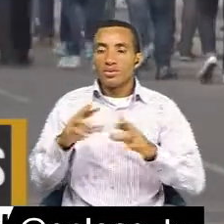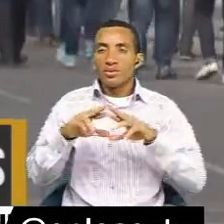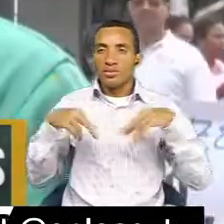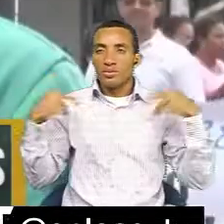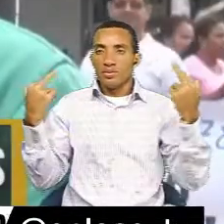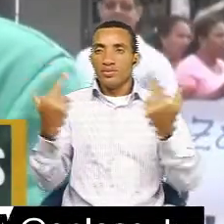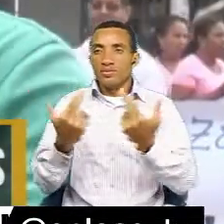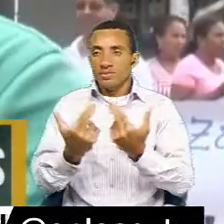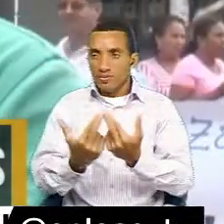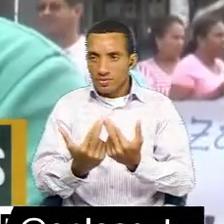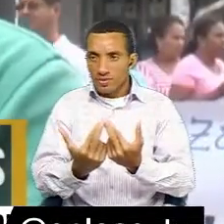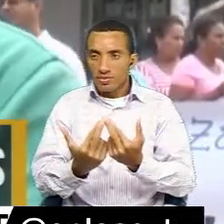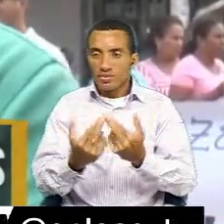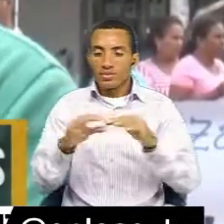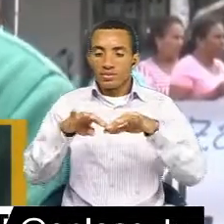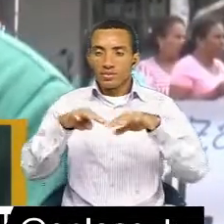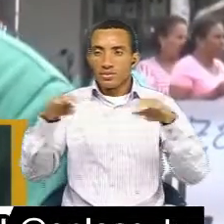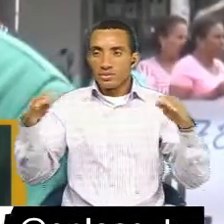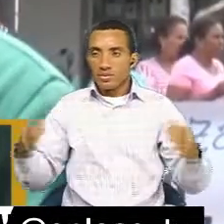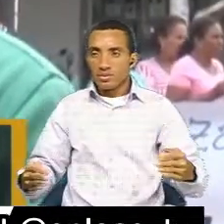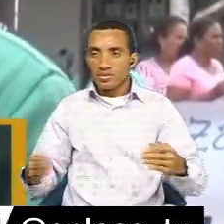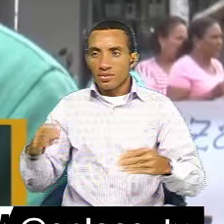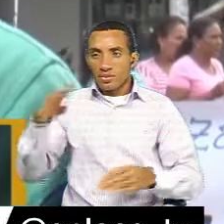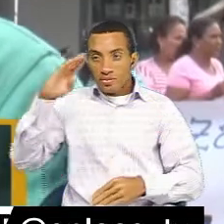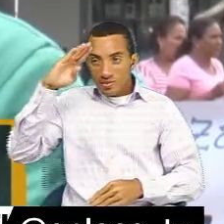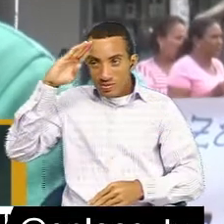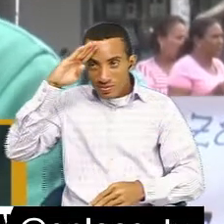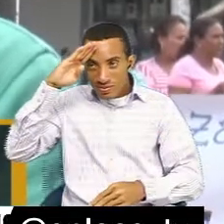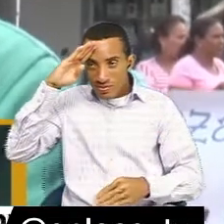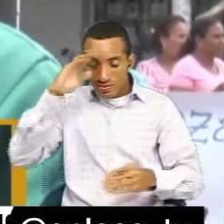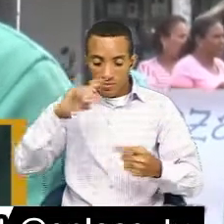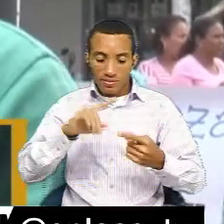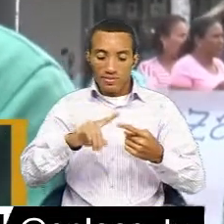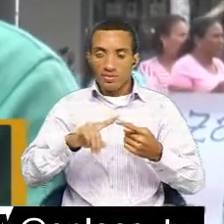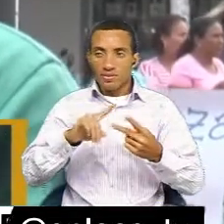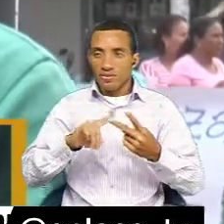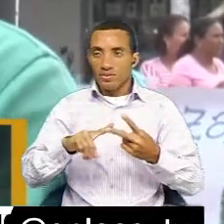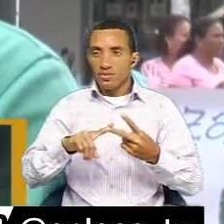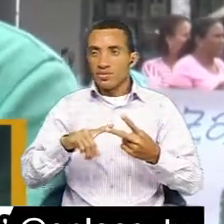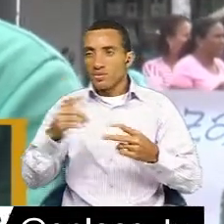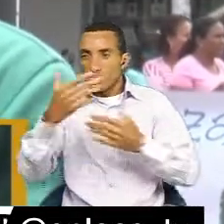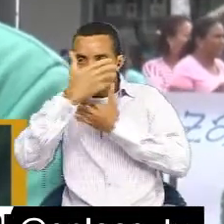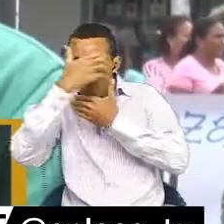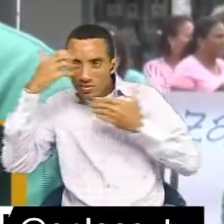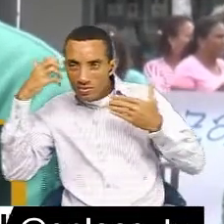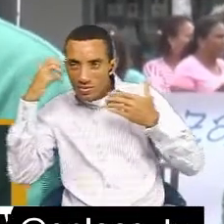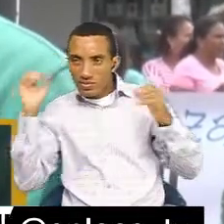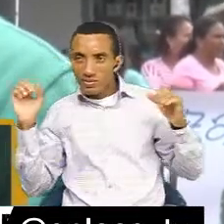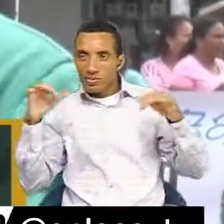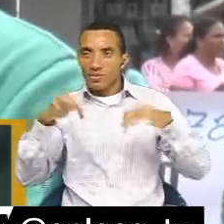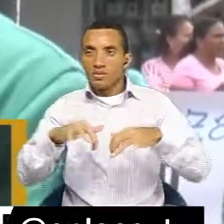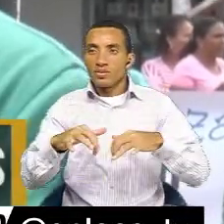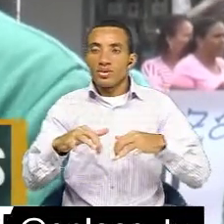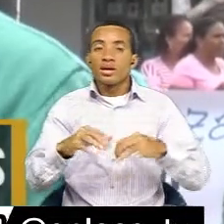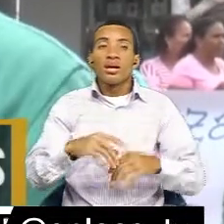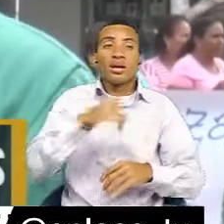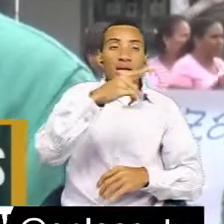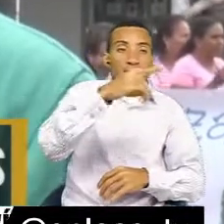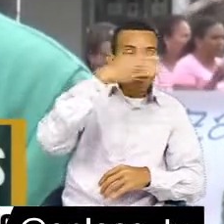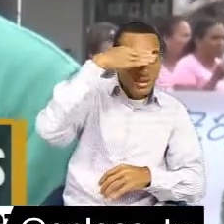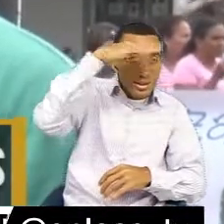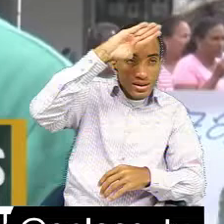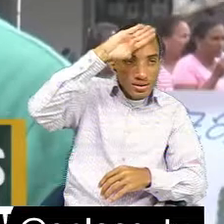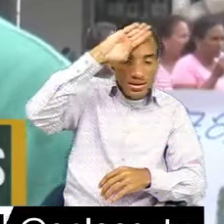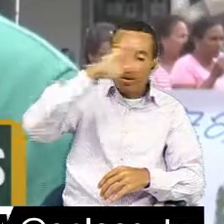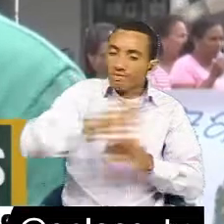en Quito con el Ejército Nacional y el Gobierno Nacional, pedir que se avance en los acuerdos de La Habana y decirle a la